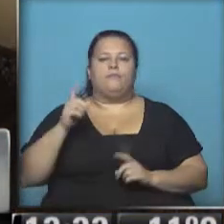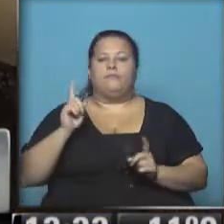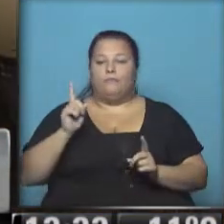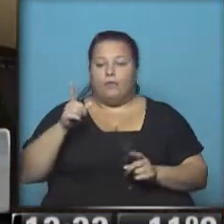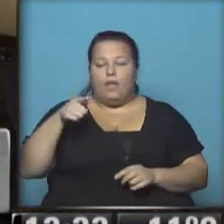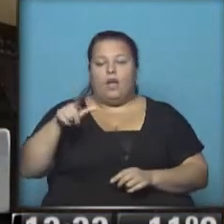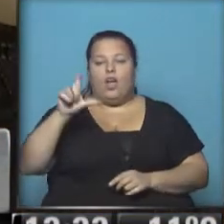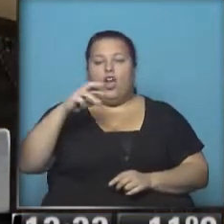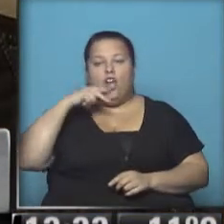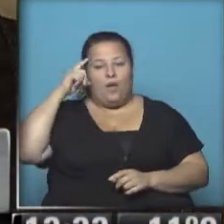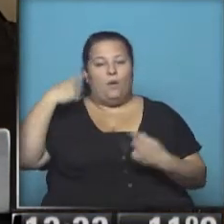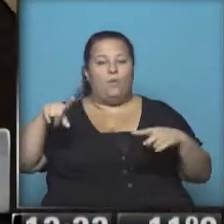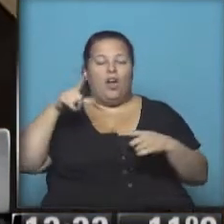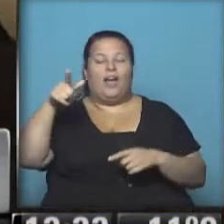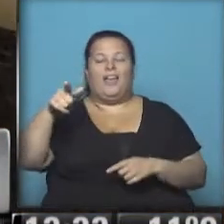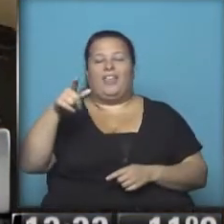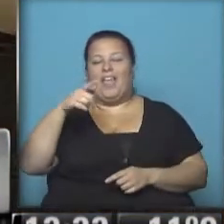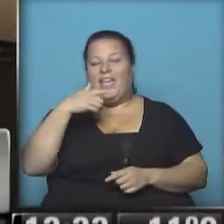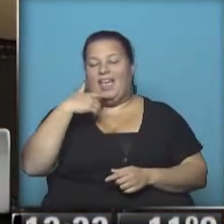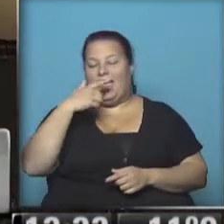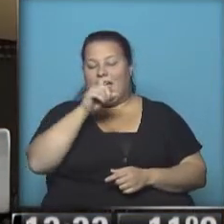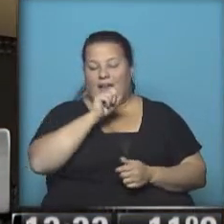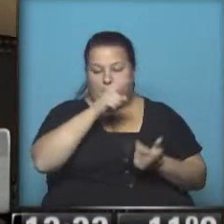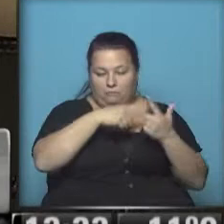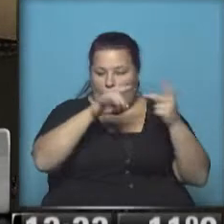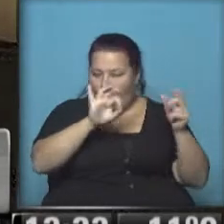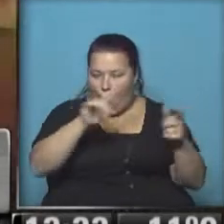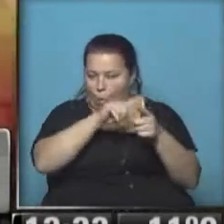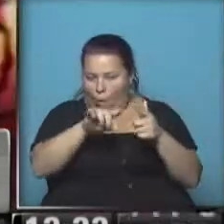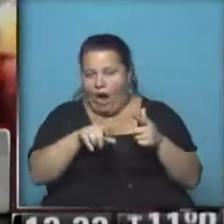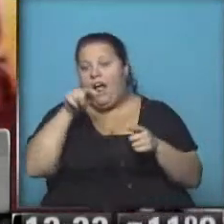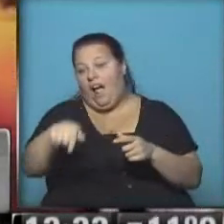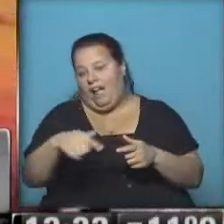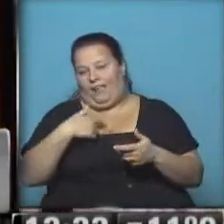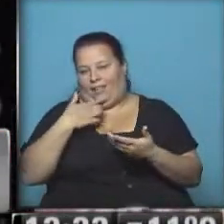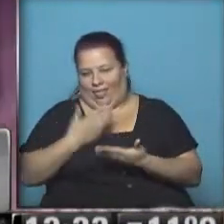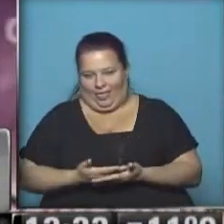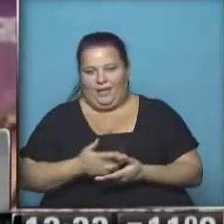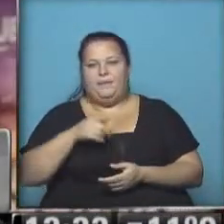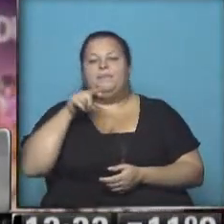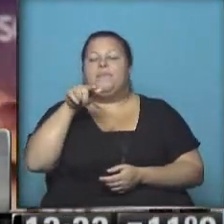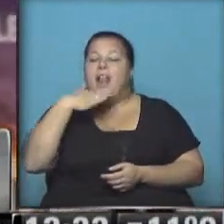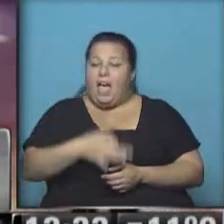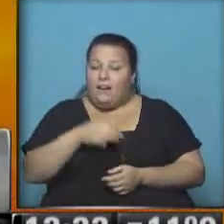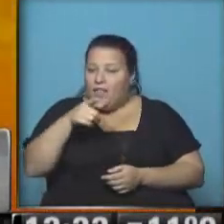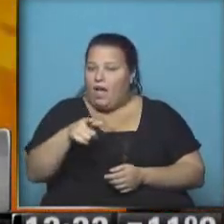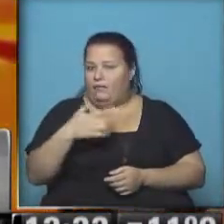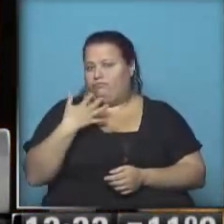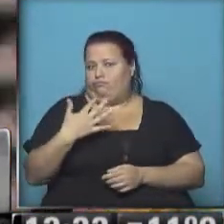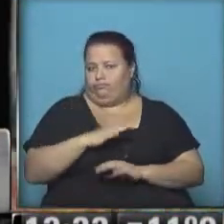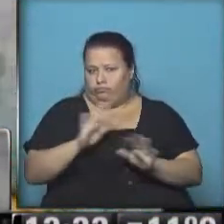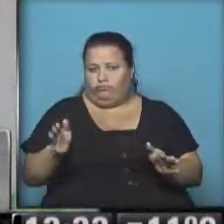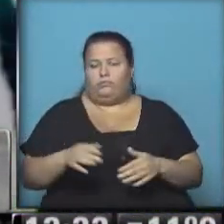Love, el espectáculo de los Beatles y el de Michael Jackson, One. Y ahí se te caen las medias. La verdad que es increíble.